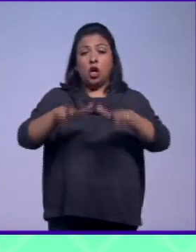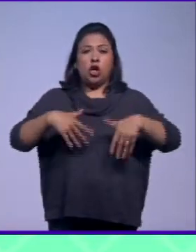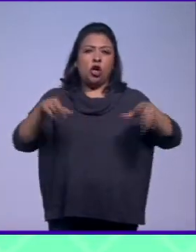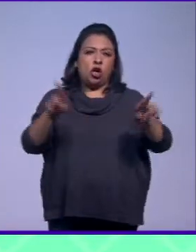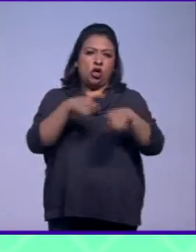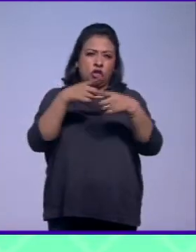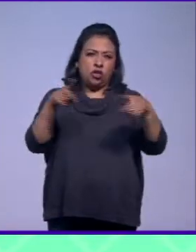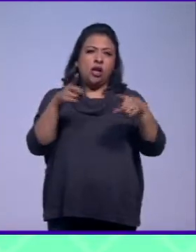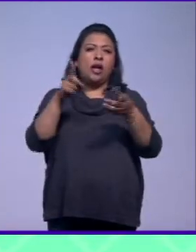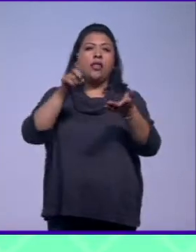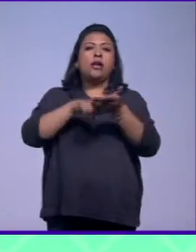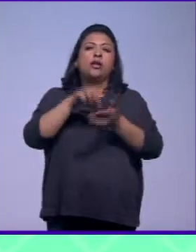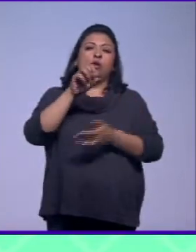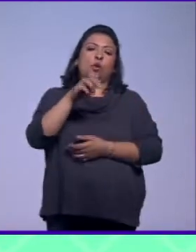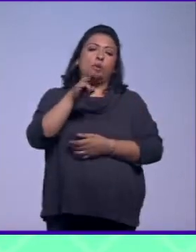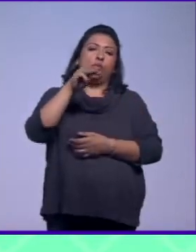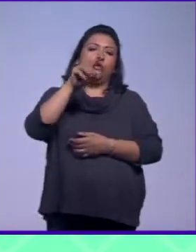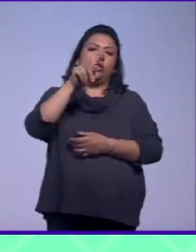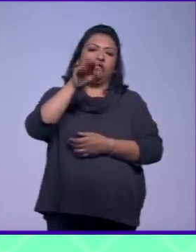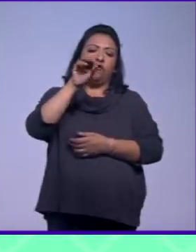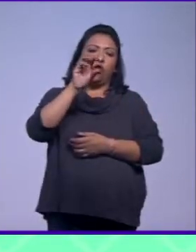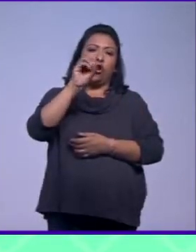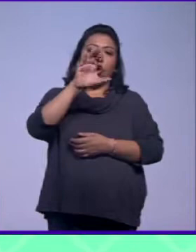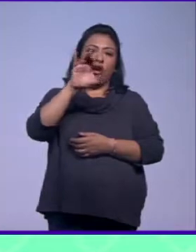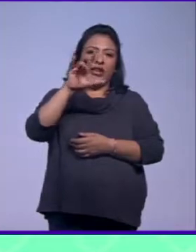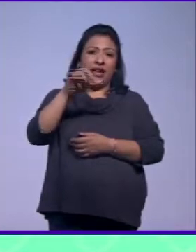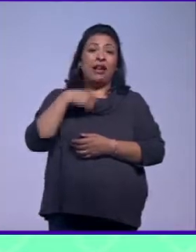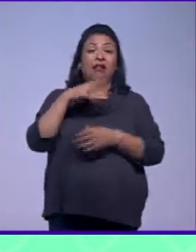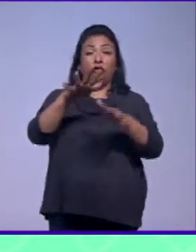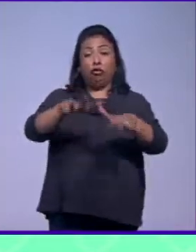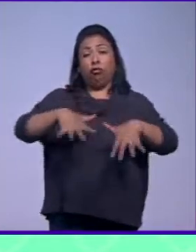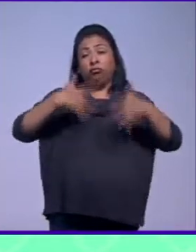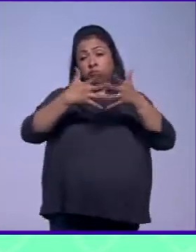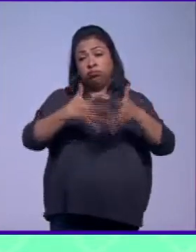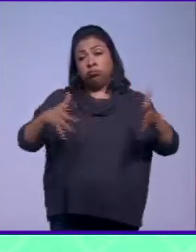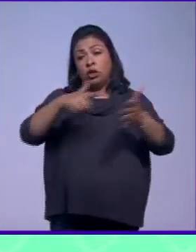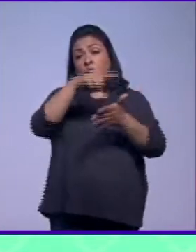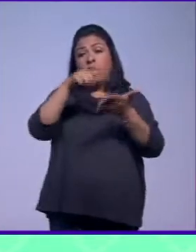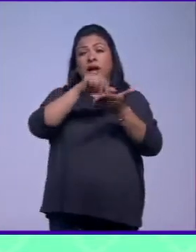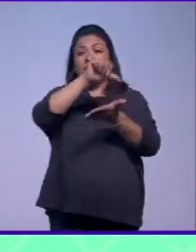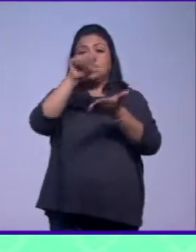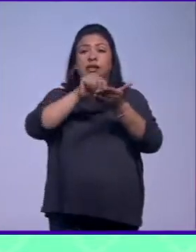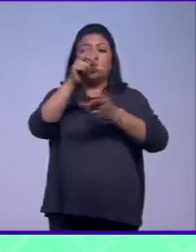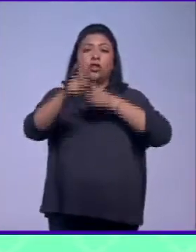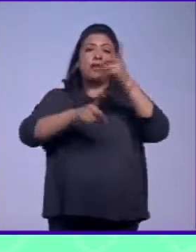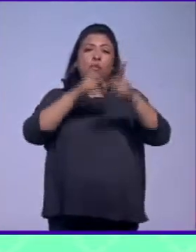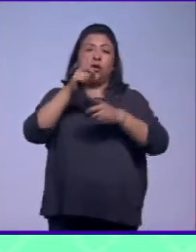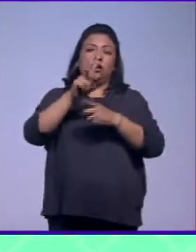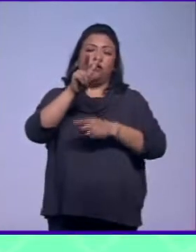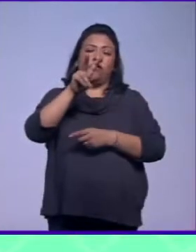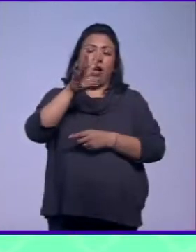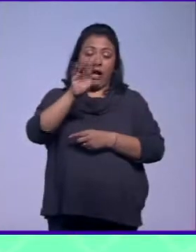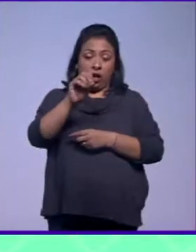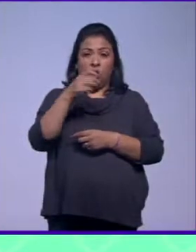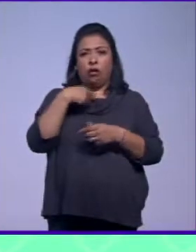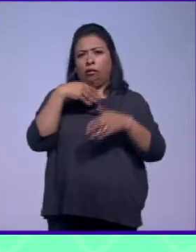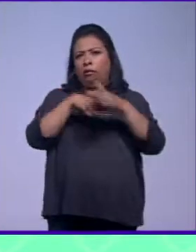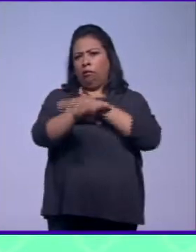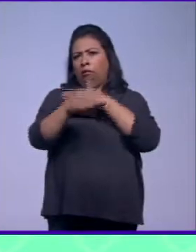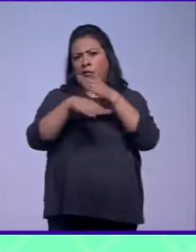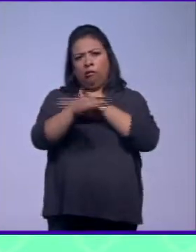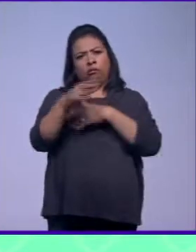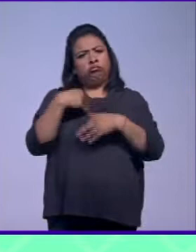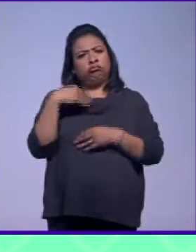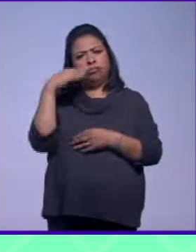se realizarán en el multiforo ollin kan y los conciertos masivos se llevarán a cabo en el centro deportivo vivanco la entrada a todos los eventos